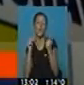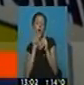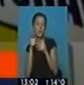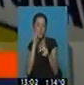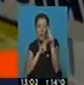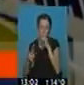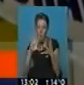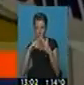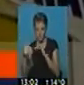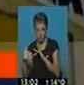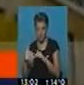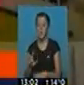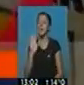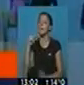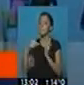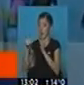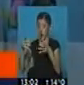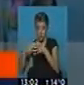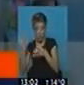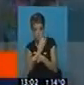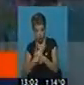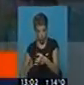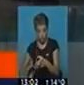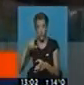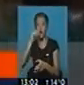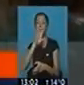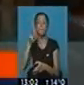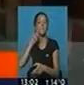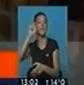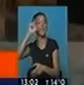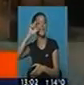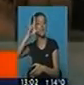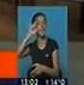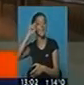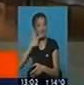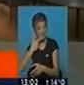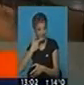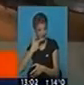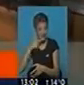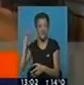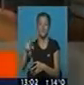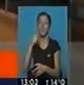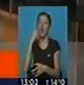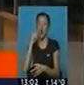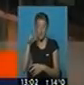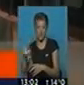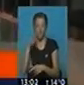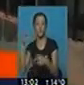parece que, además, la propia oposición, Capriles, que personalmente es el ala que aparece como más moderada, aunque su partido aparece bastante